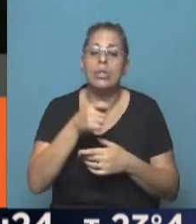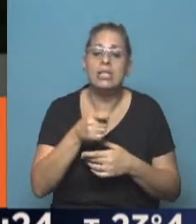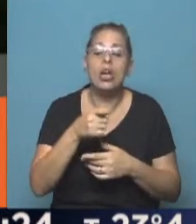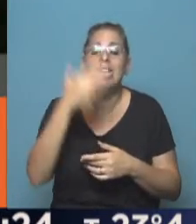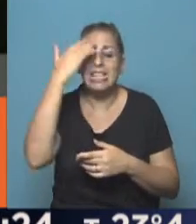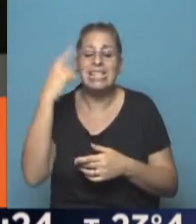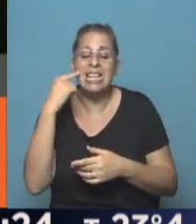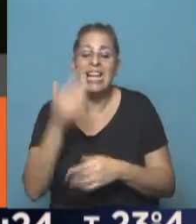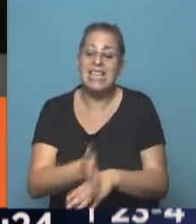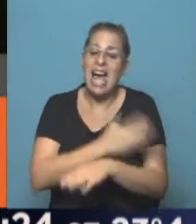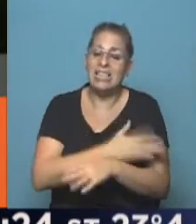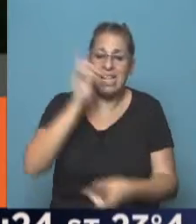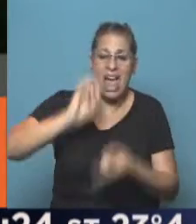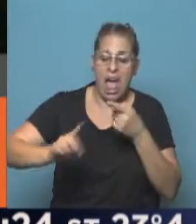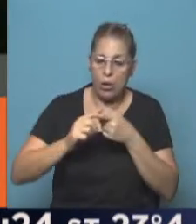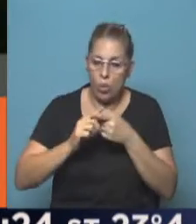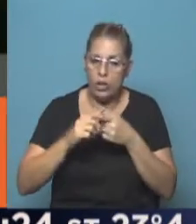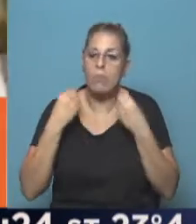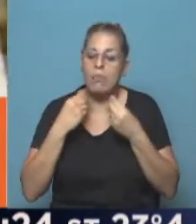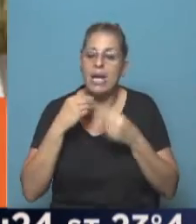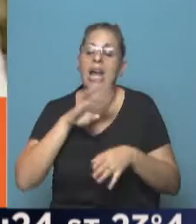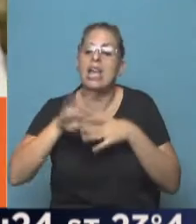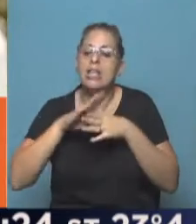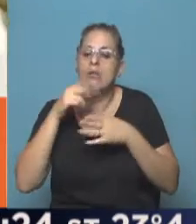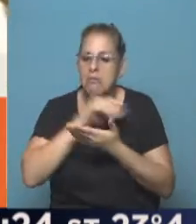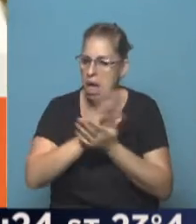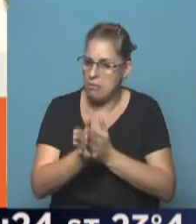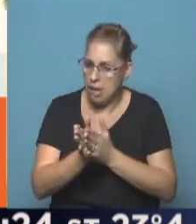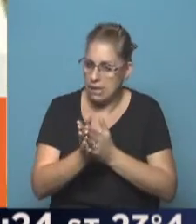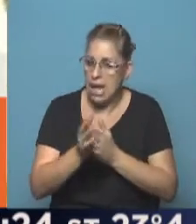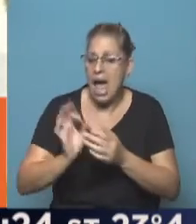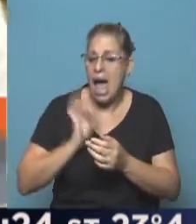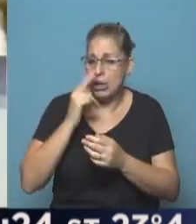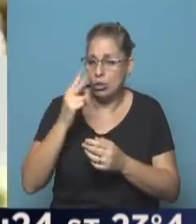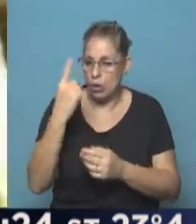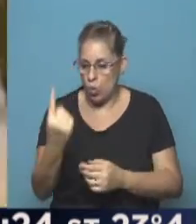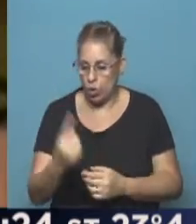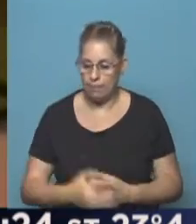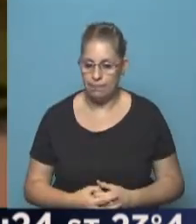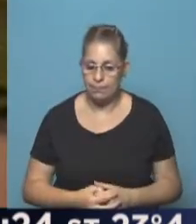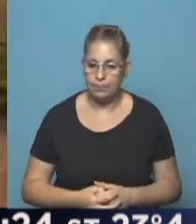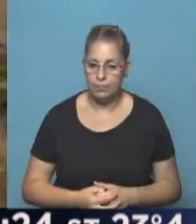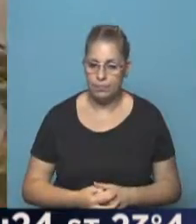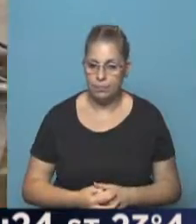del acuerdo al que llegaron para saldar esa deuda del 2001.